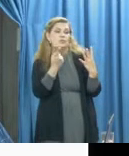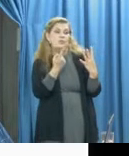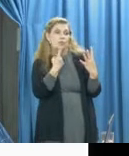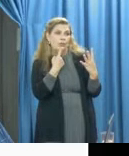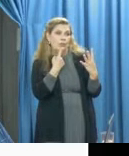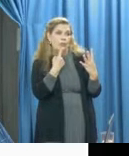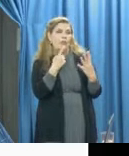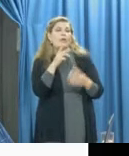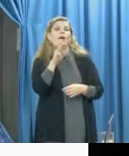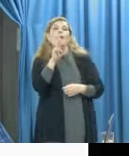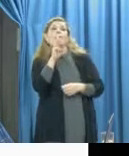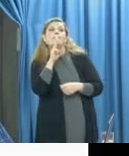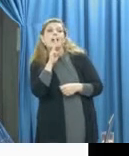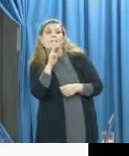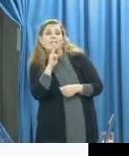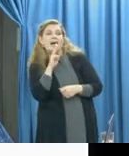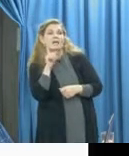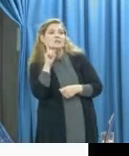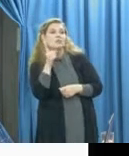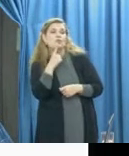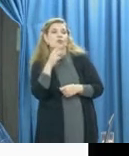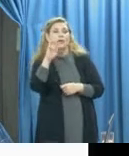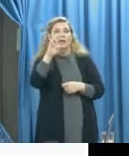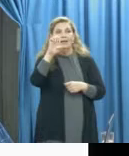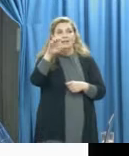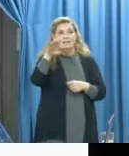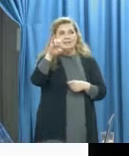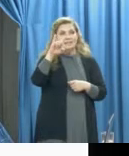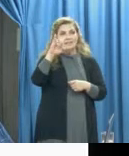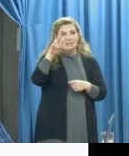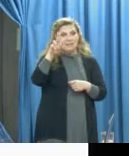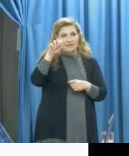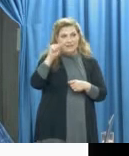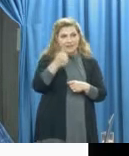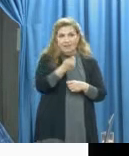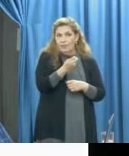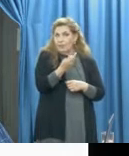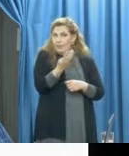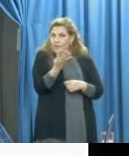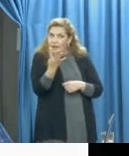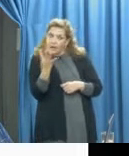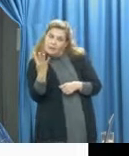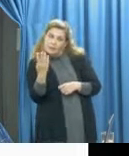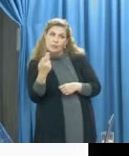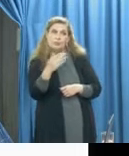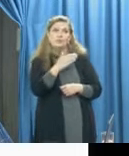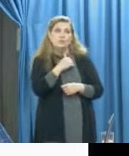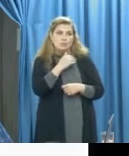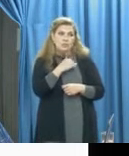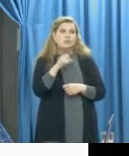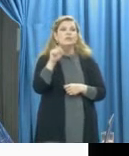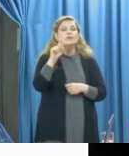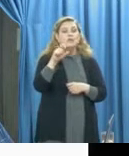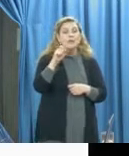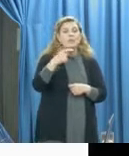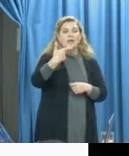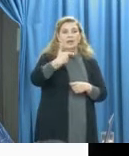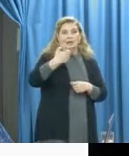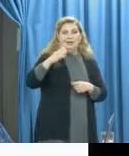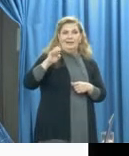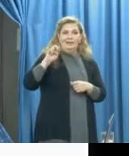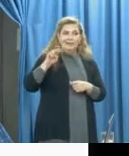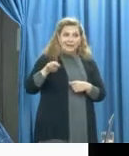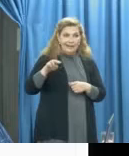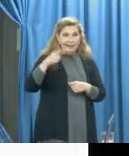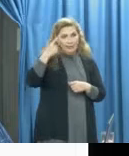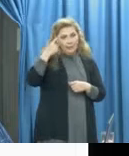portaba una sordera recesiva. Y algunos de los hijos, 2 de ellos, también tenían el gen